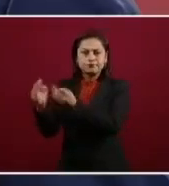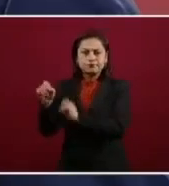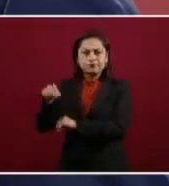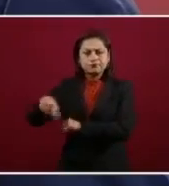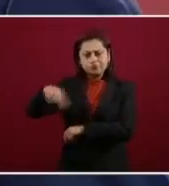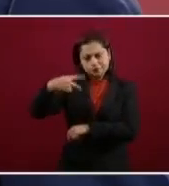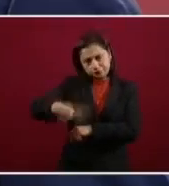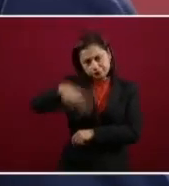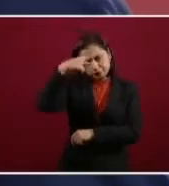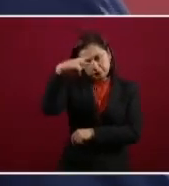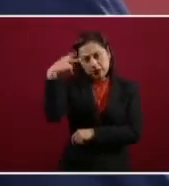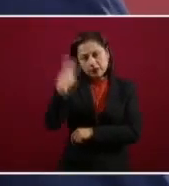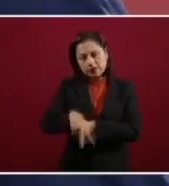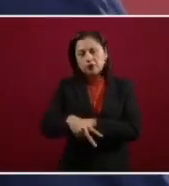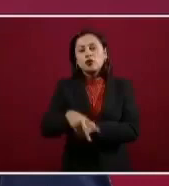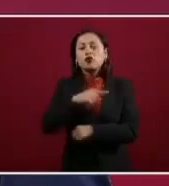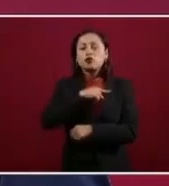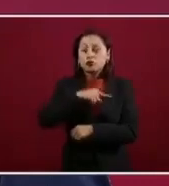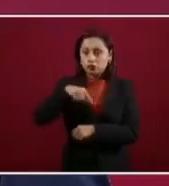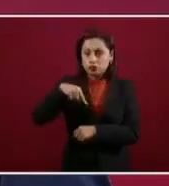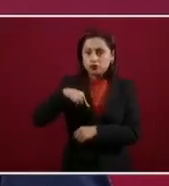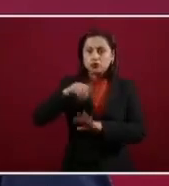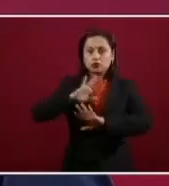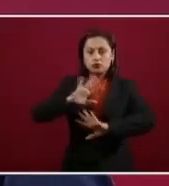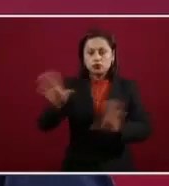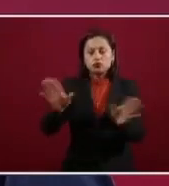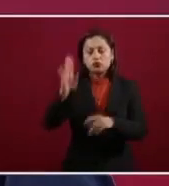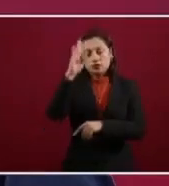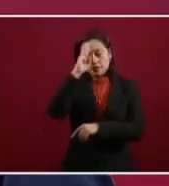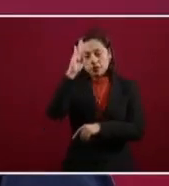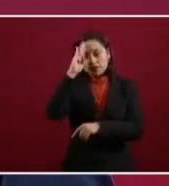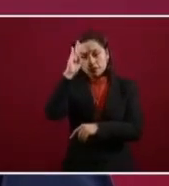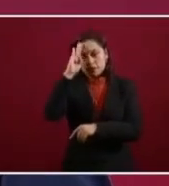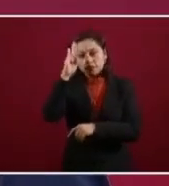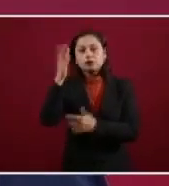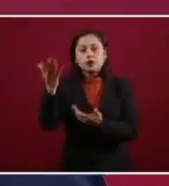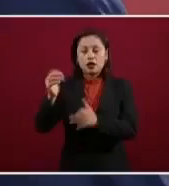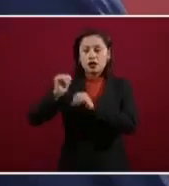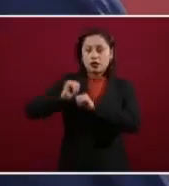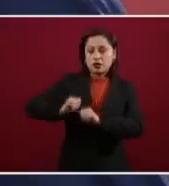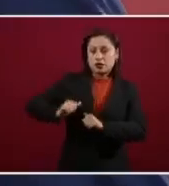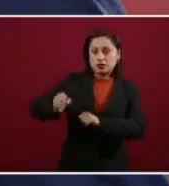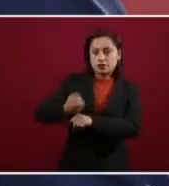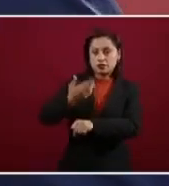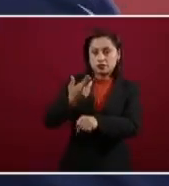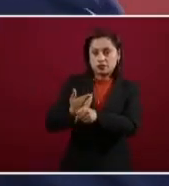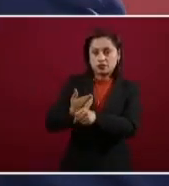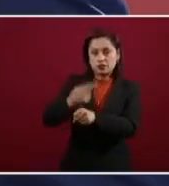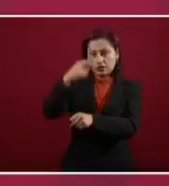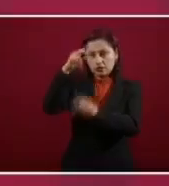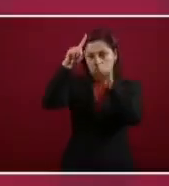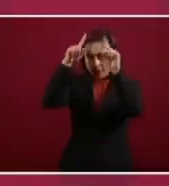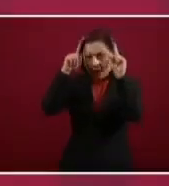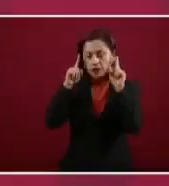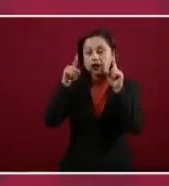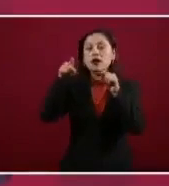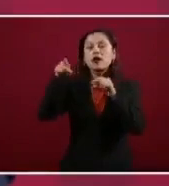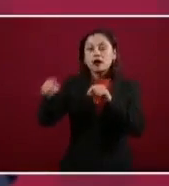plan de la secretaria de marina que va a incluir el control